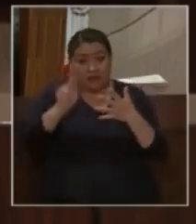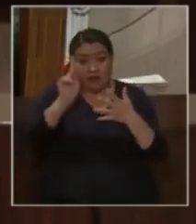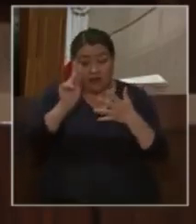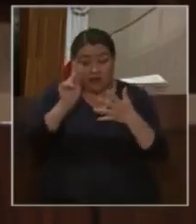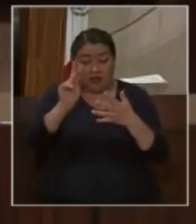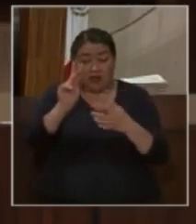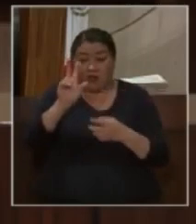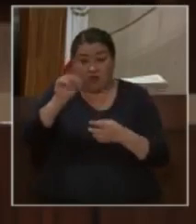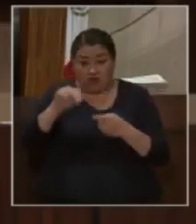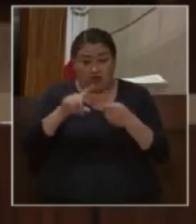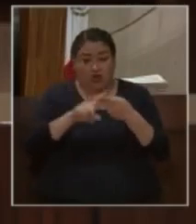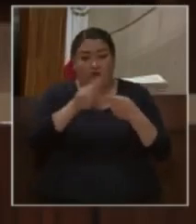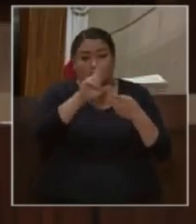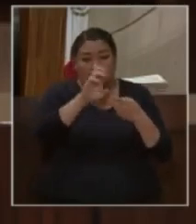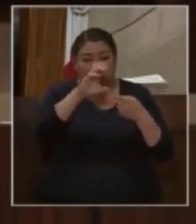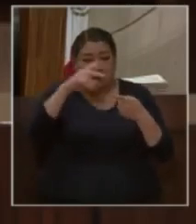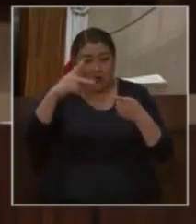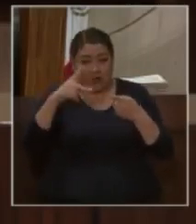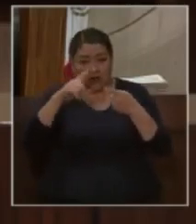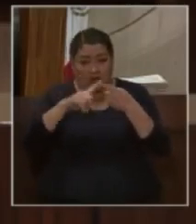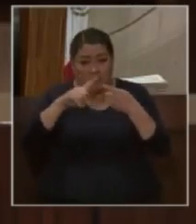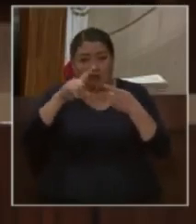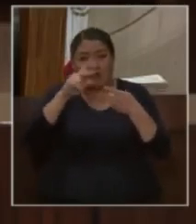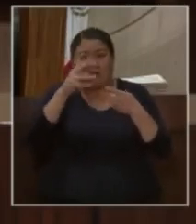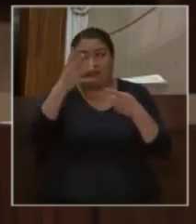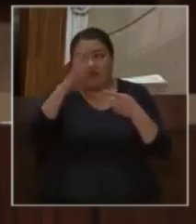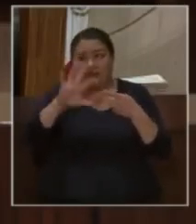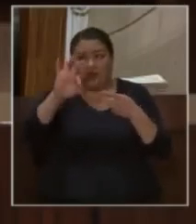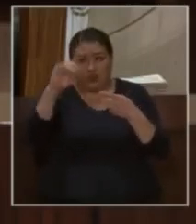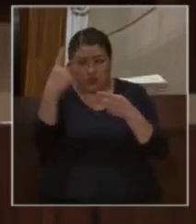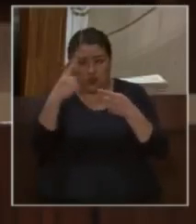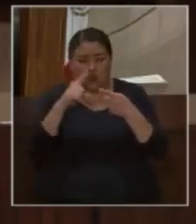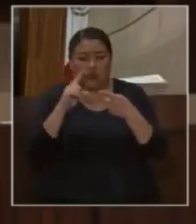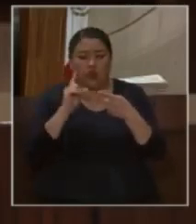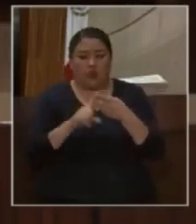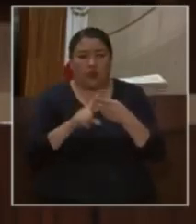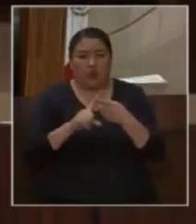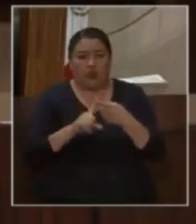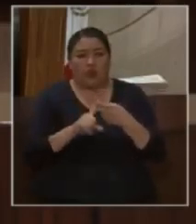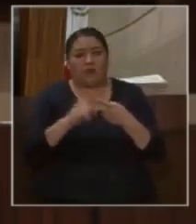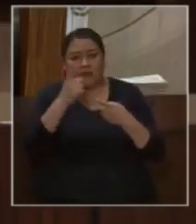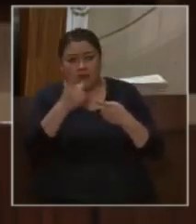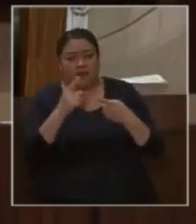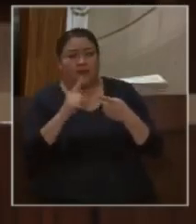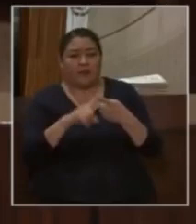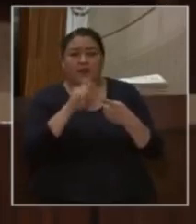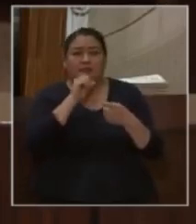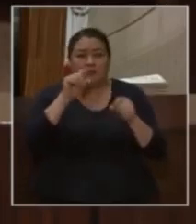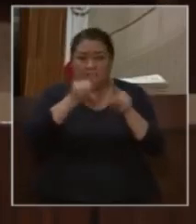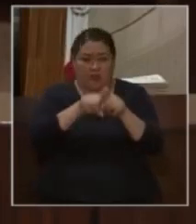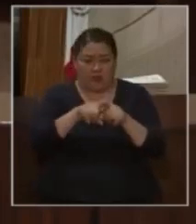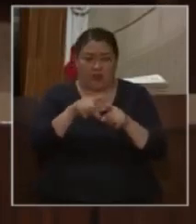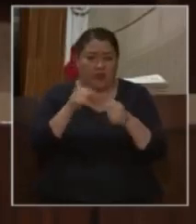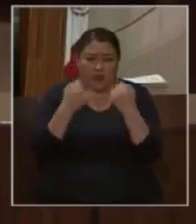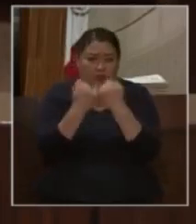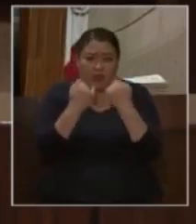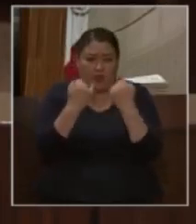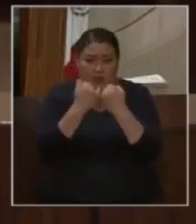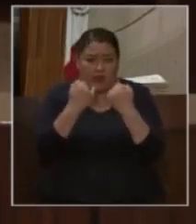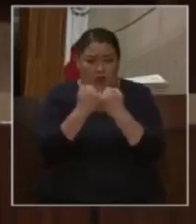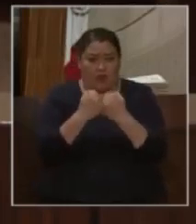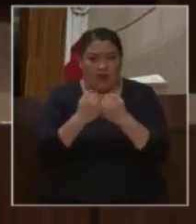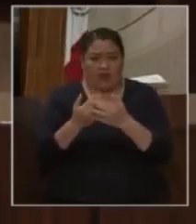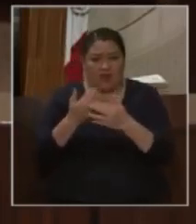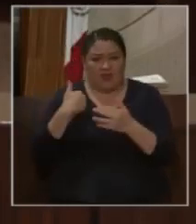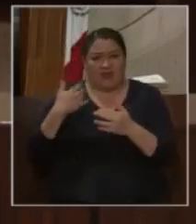excepción del subrec 1041 de la magistrada Otálora, por las mismas razones expuestas